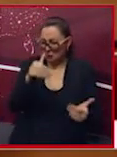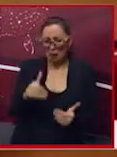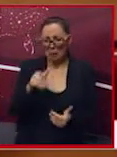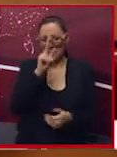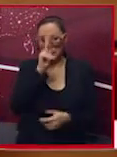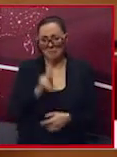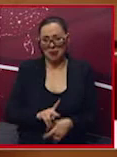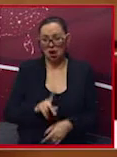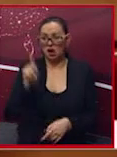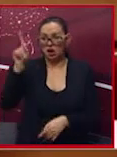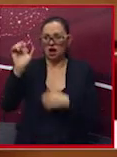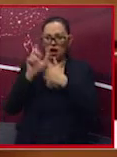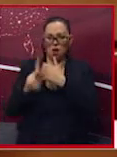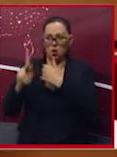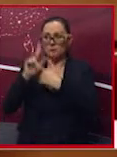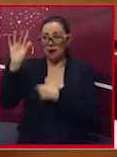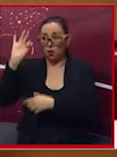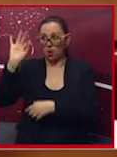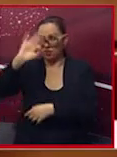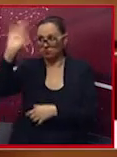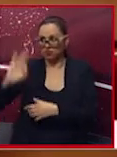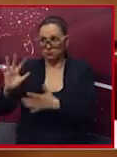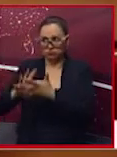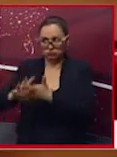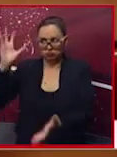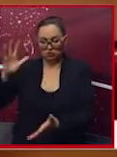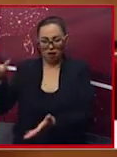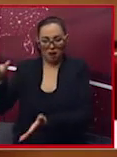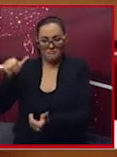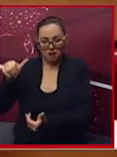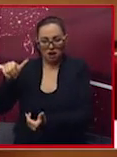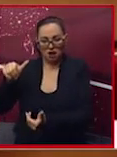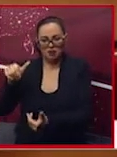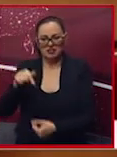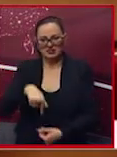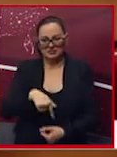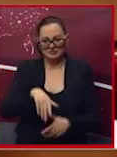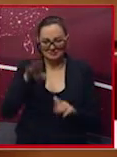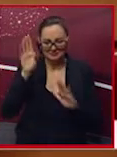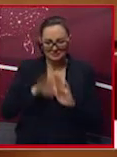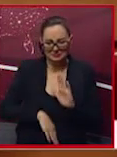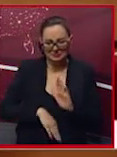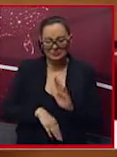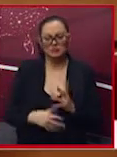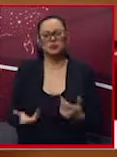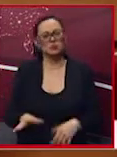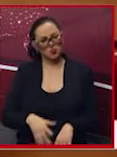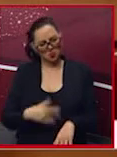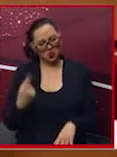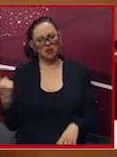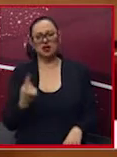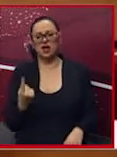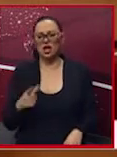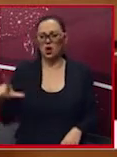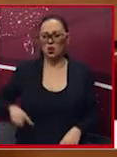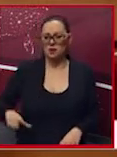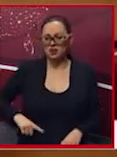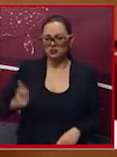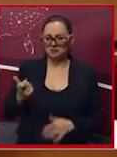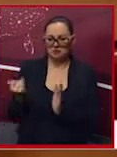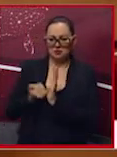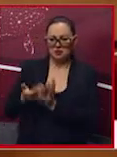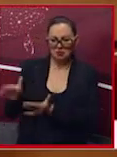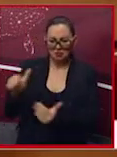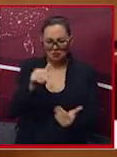comparo con Europa, que está por arriba del 40% de su recaudación. La segunda, ¿el gobierno es malo para recaudar